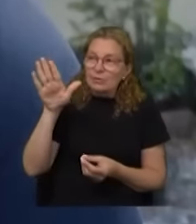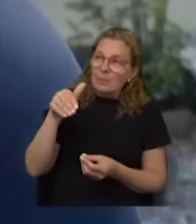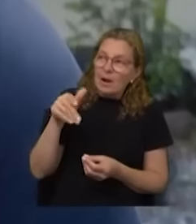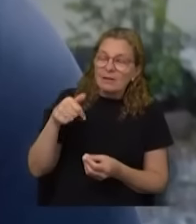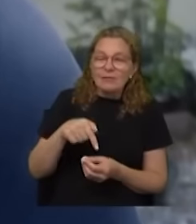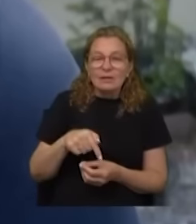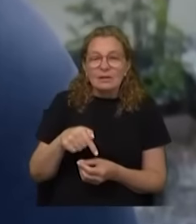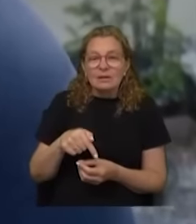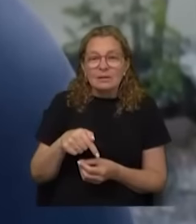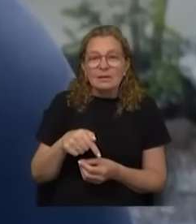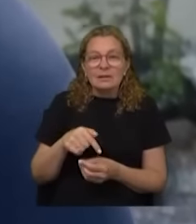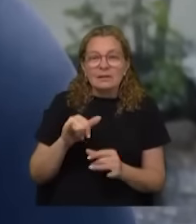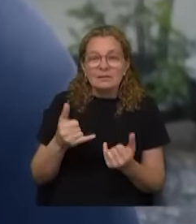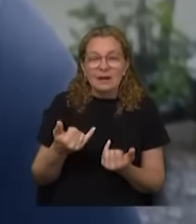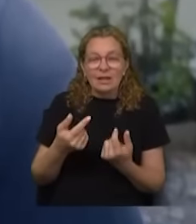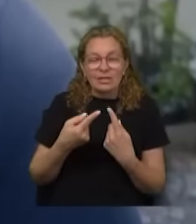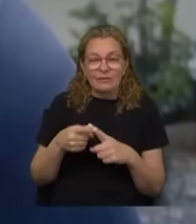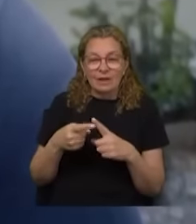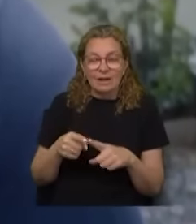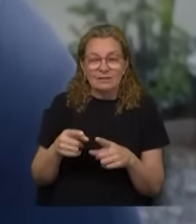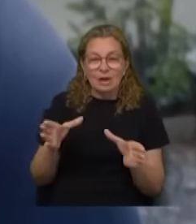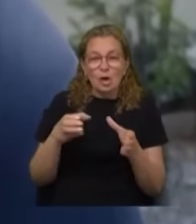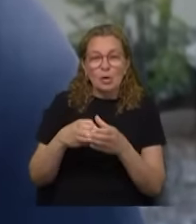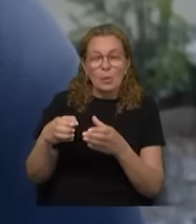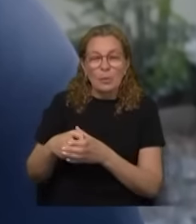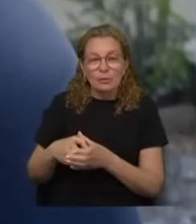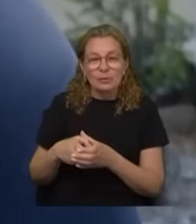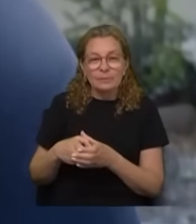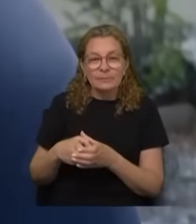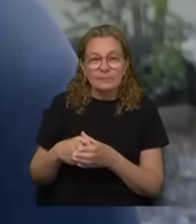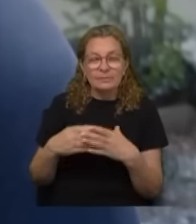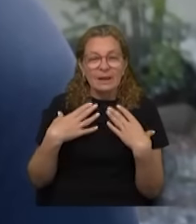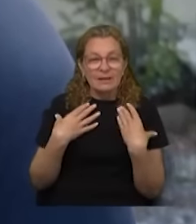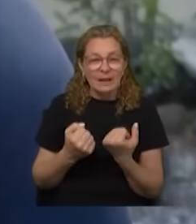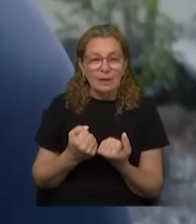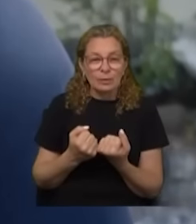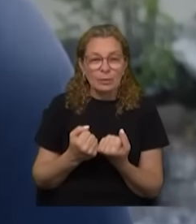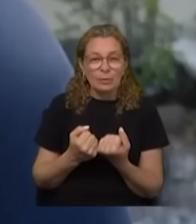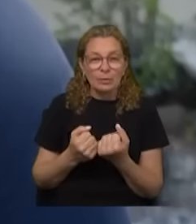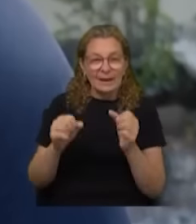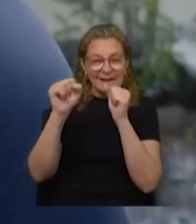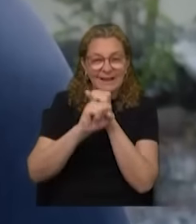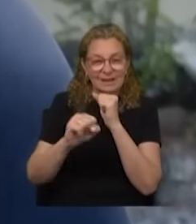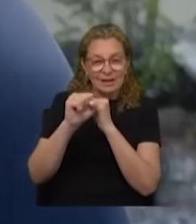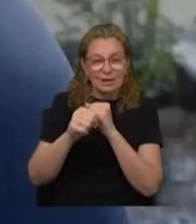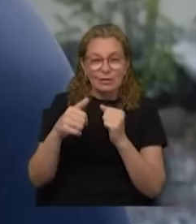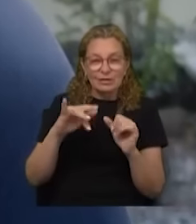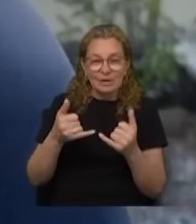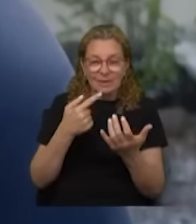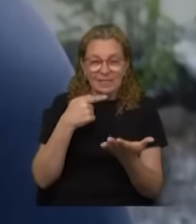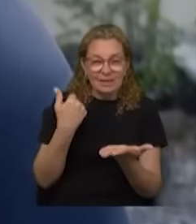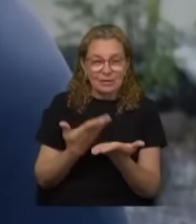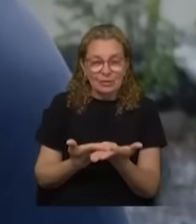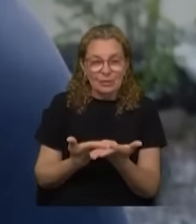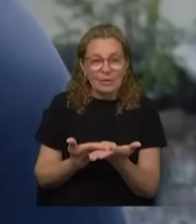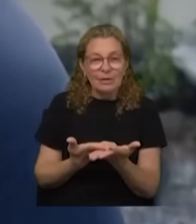perfil de ya distintos núcleos como este salud este ingenieros han manifestado Eh